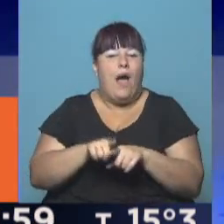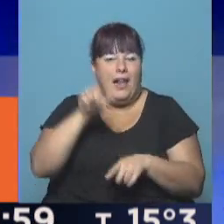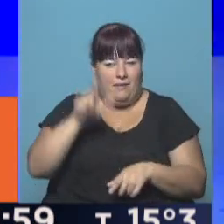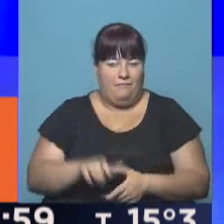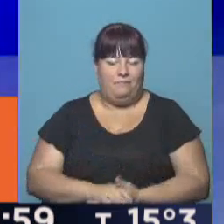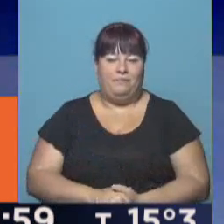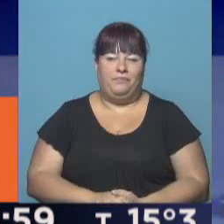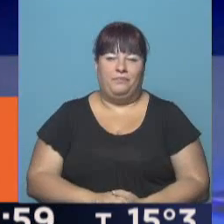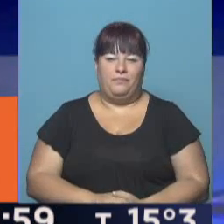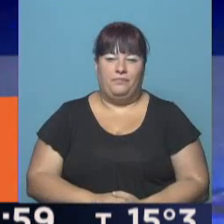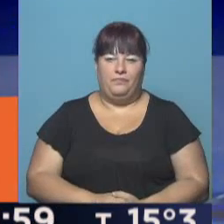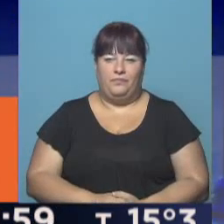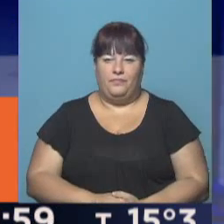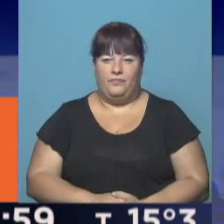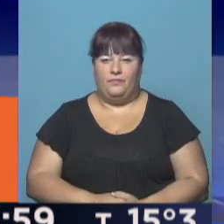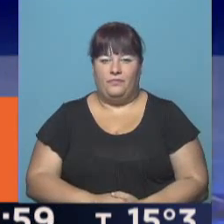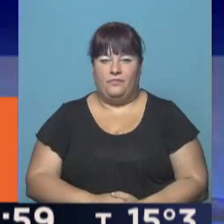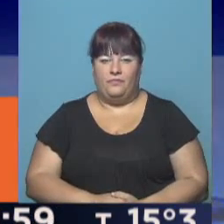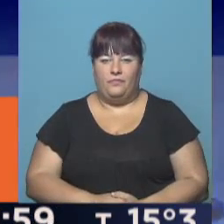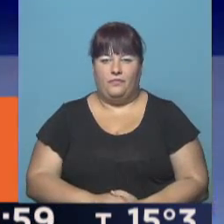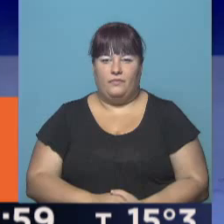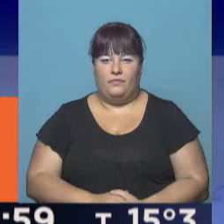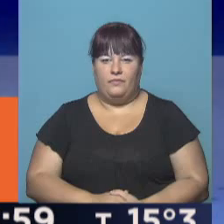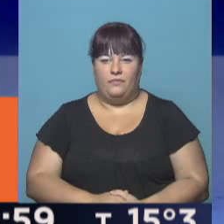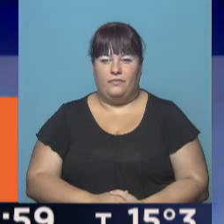muy cercana.